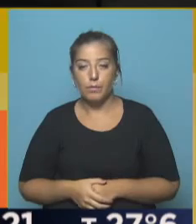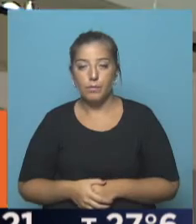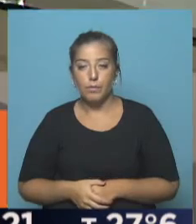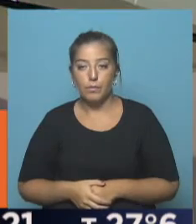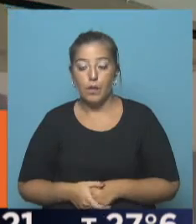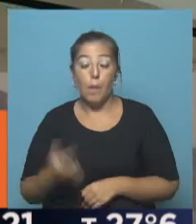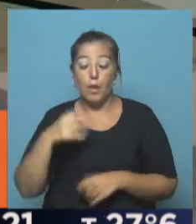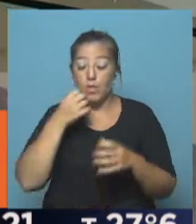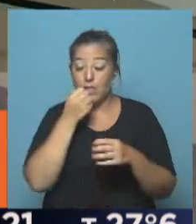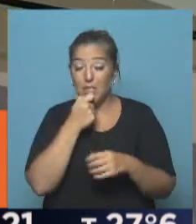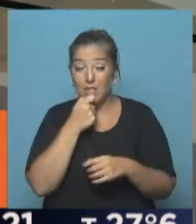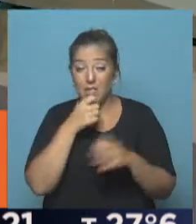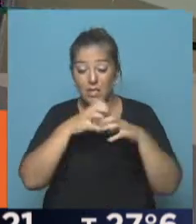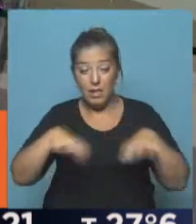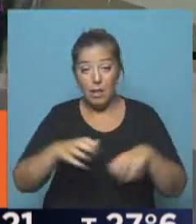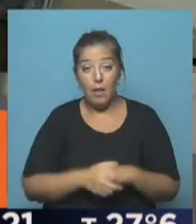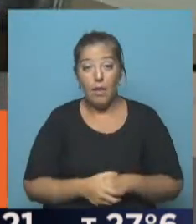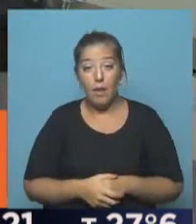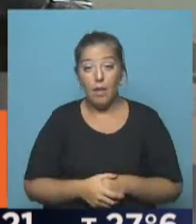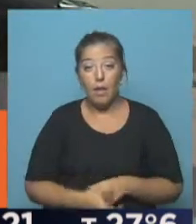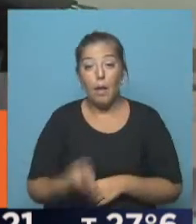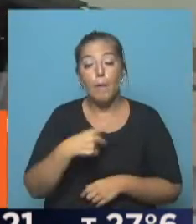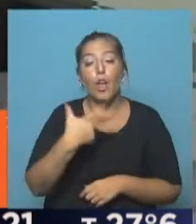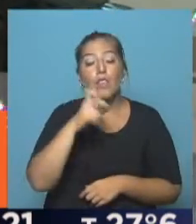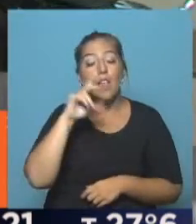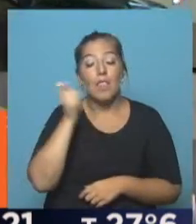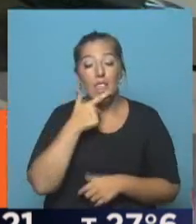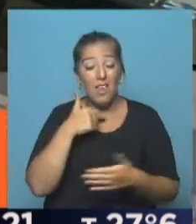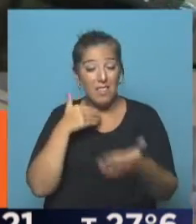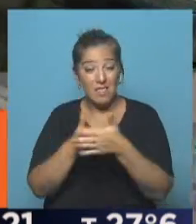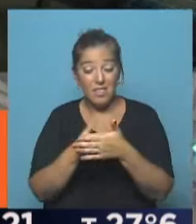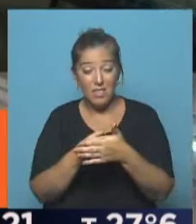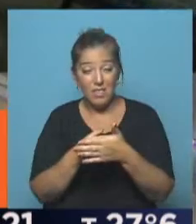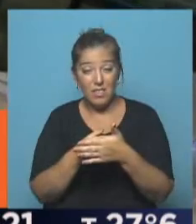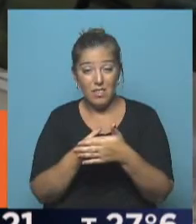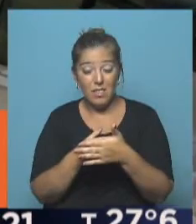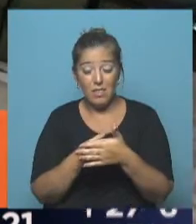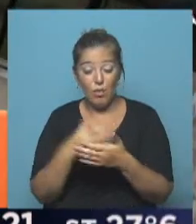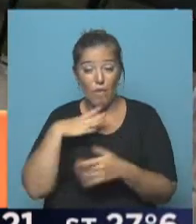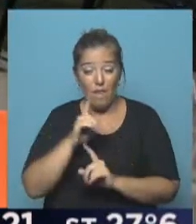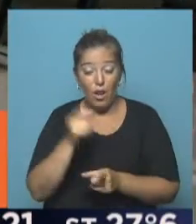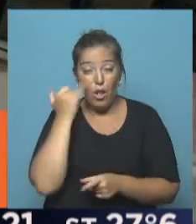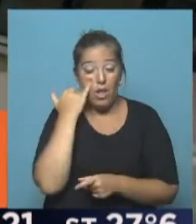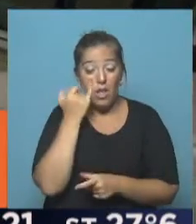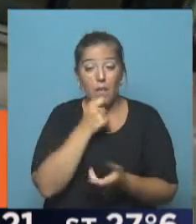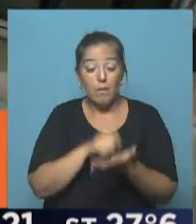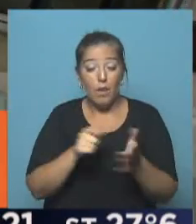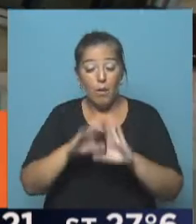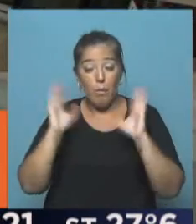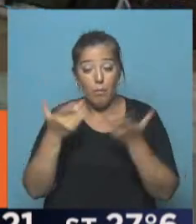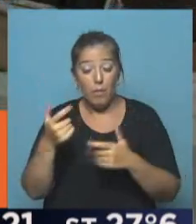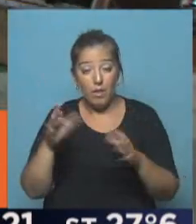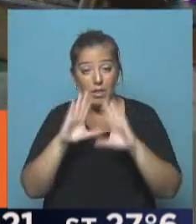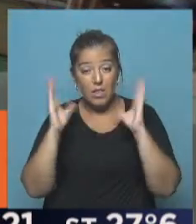republicanos. Lo curioso es que no pasaron 30 días desde que asumió la presidencia y en realidad los medios norteamericanos, la opinión pública internacional están